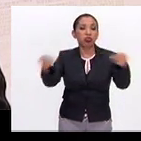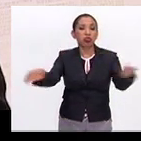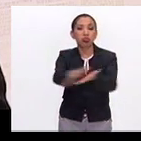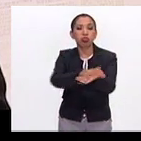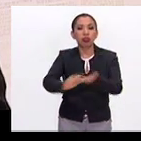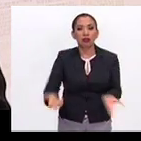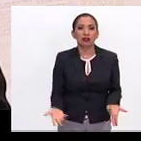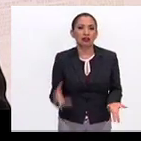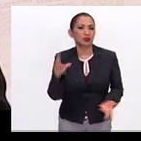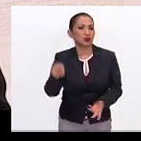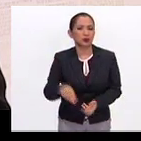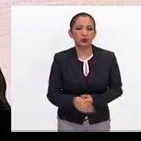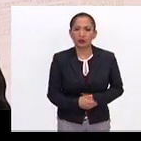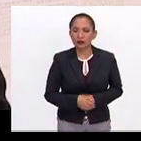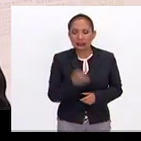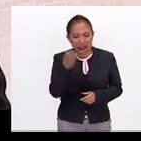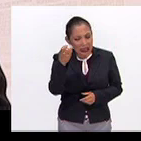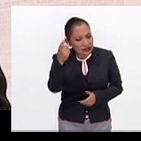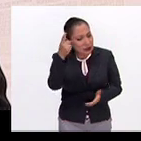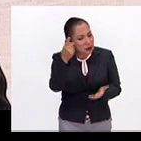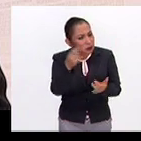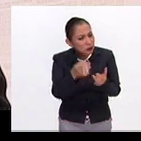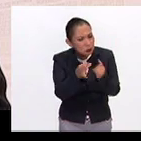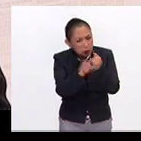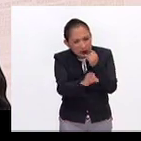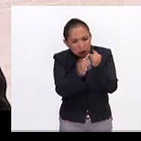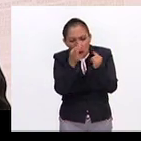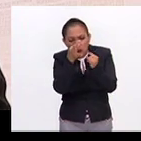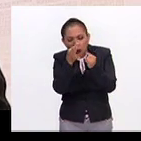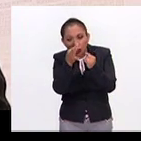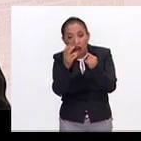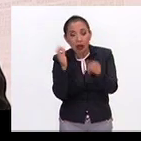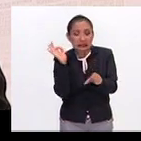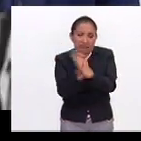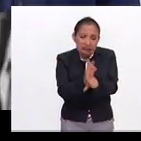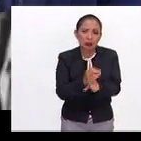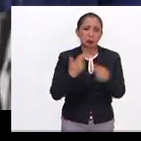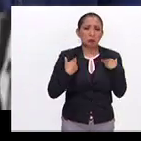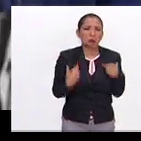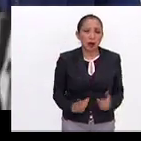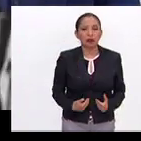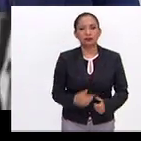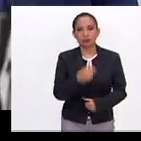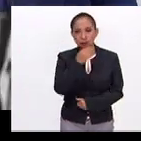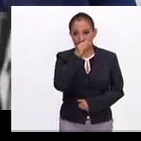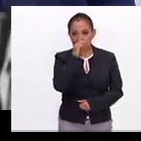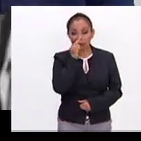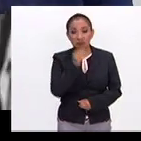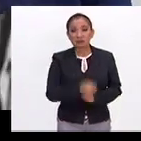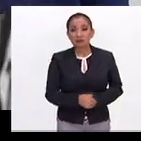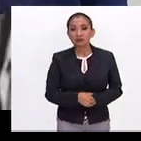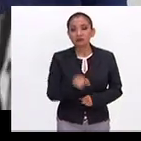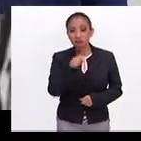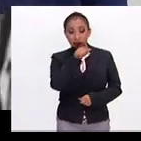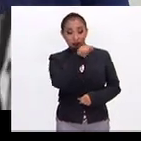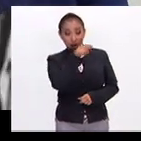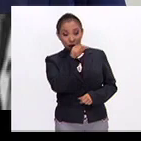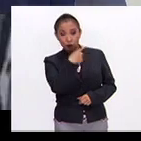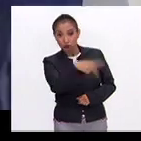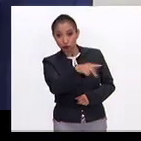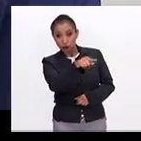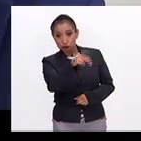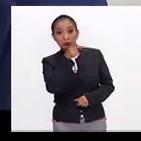destruya. Esa es la última línea, defender la humanidad. Su papá fue